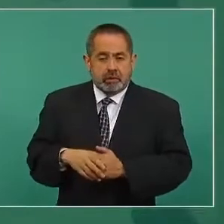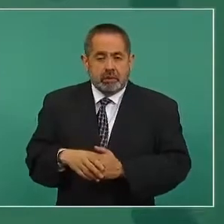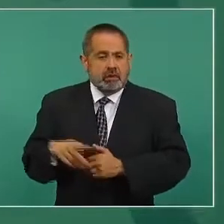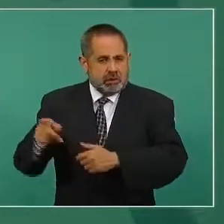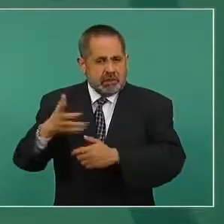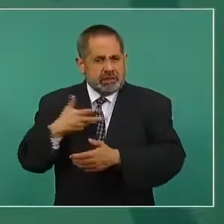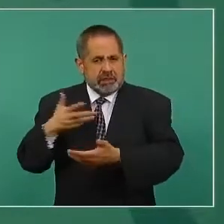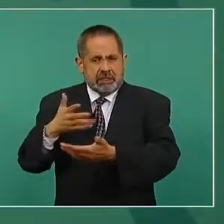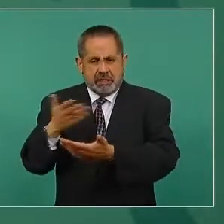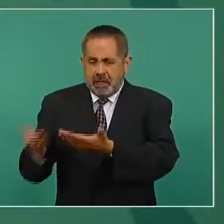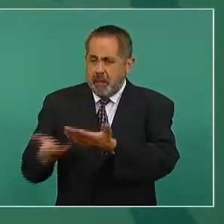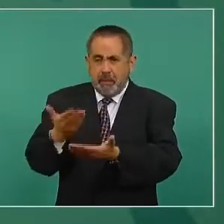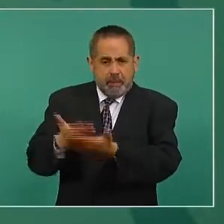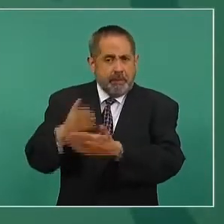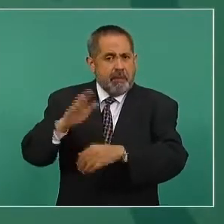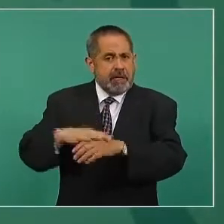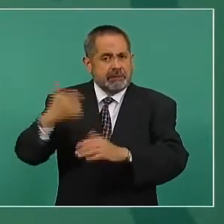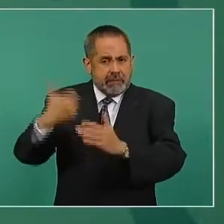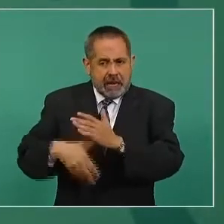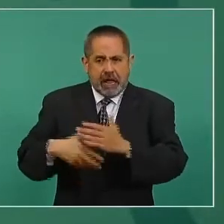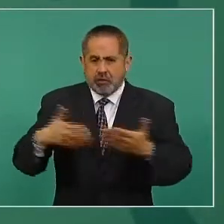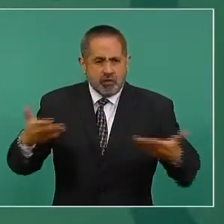presentó mejores precios,